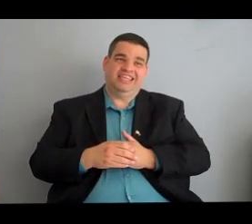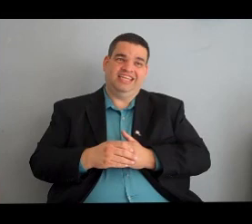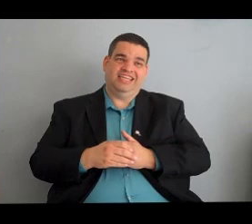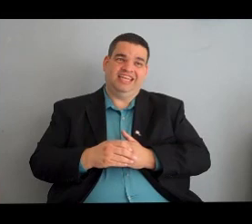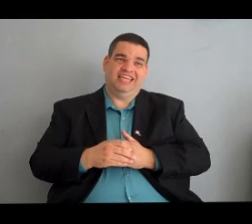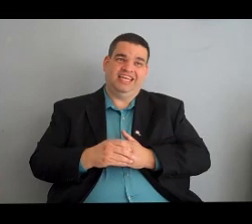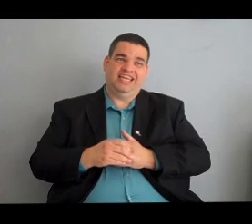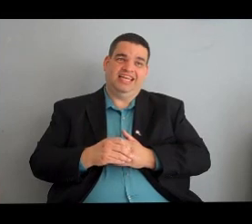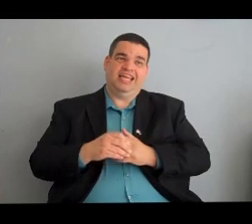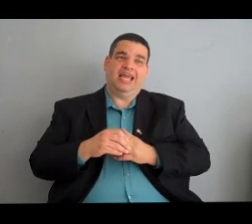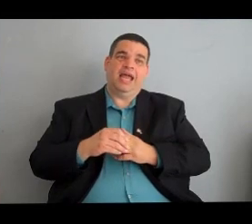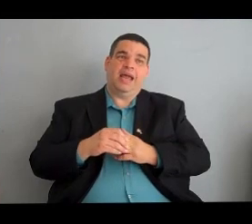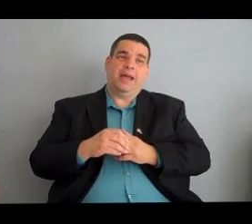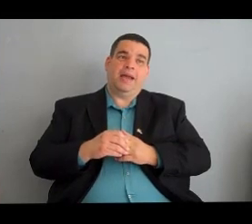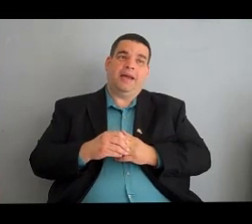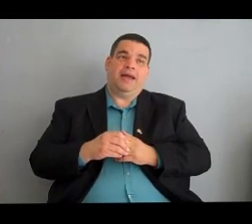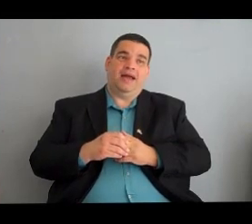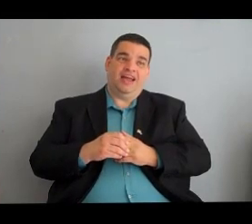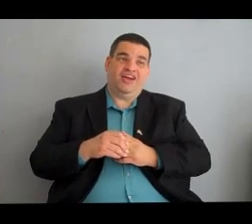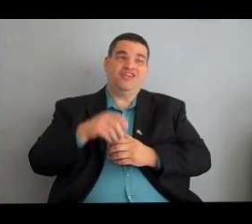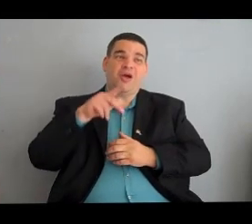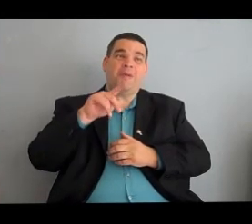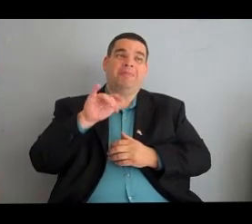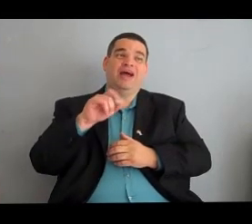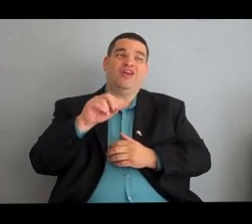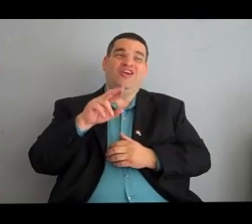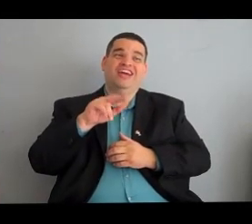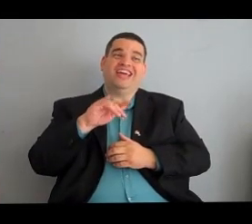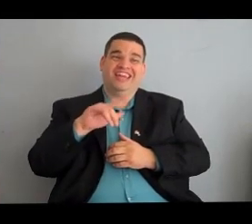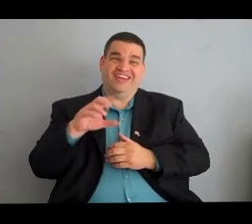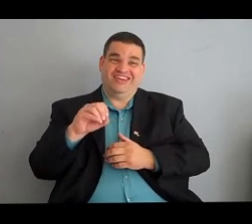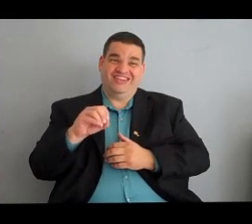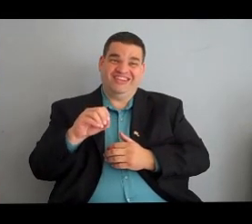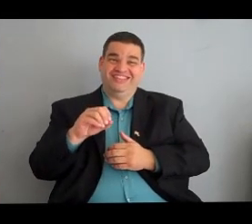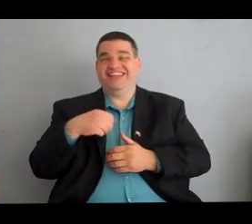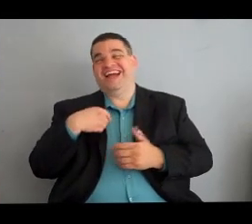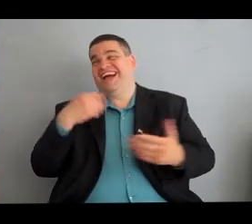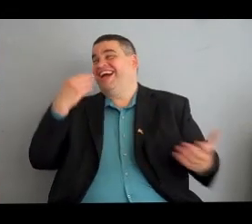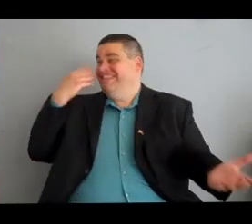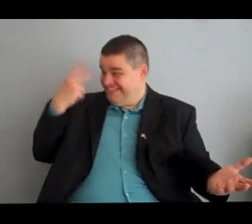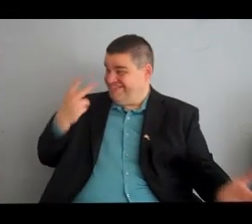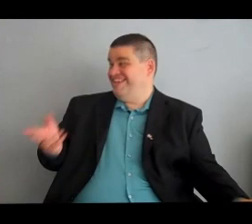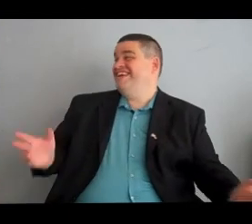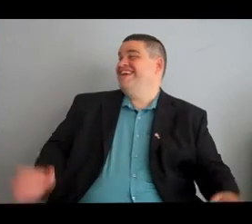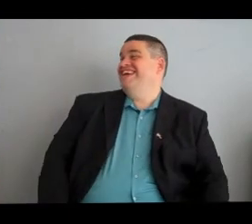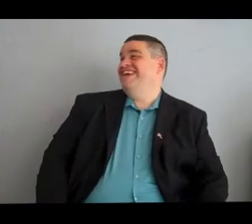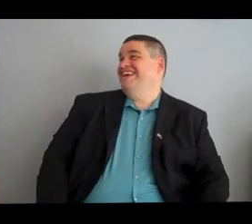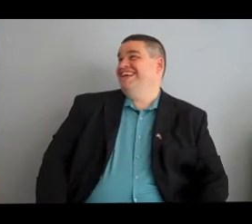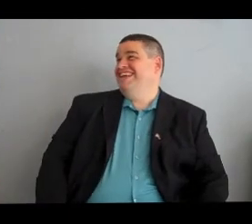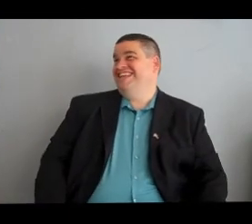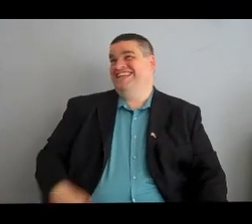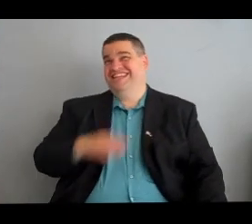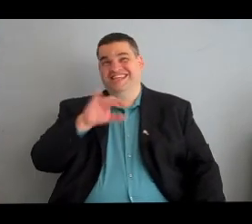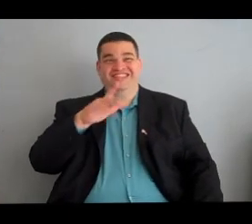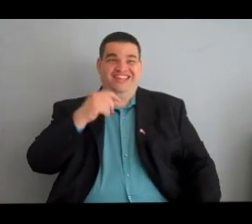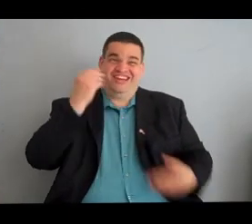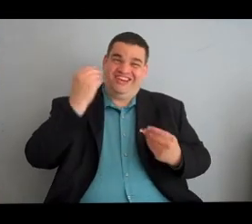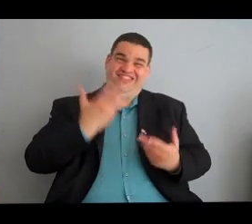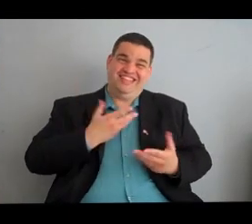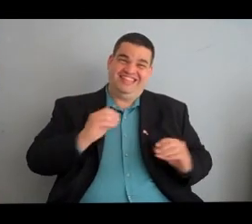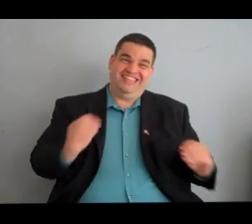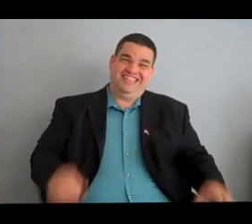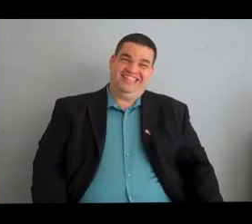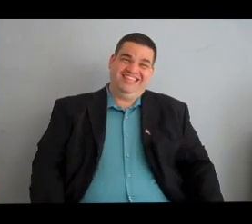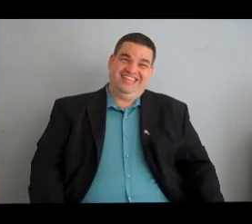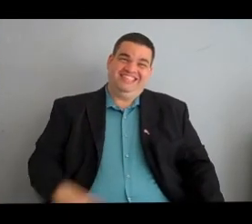Mira. Palo Criollo. Palo Criollo. Eso es así. No, no sé porque no me lo dijiste. Ay, bendito. Es que Adriana siempre te quiere poner en